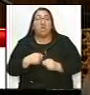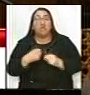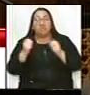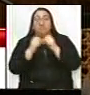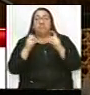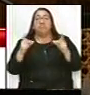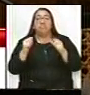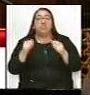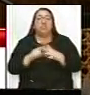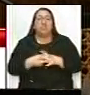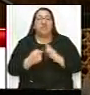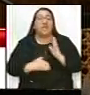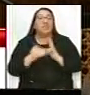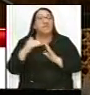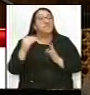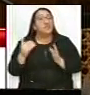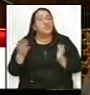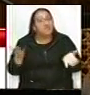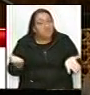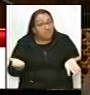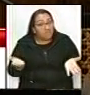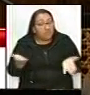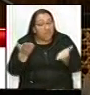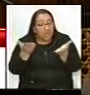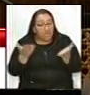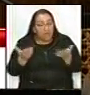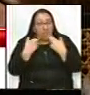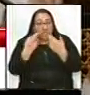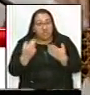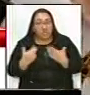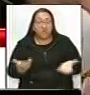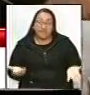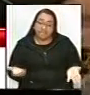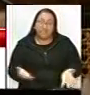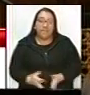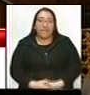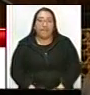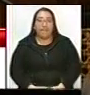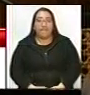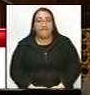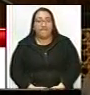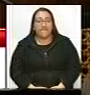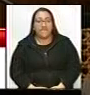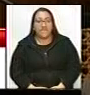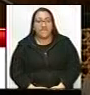y comienzan a crecer y estos son los resultados siguiente